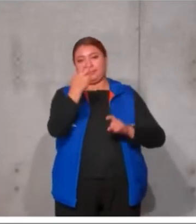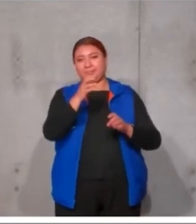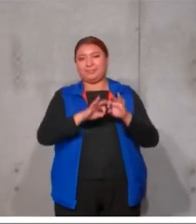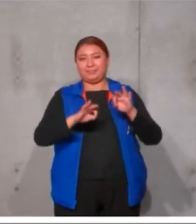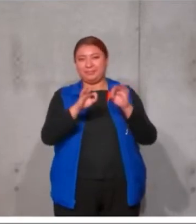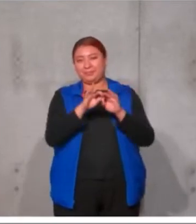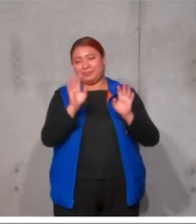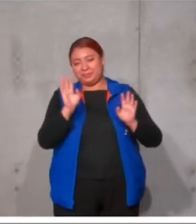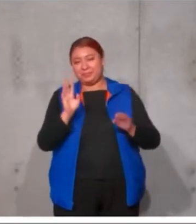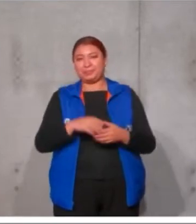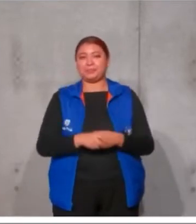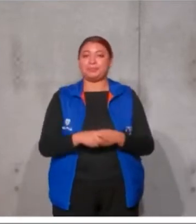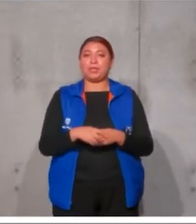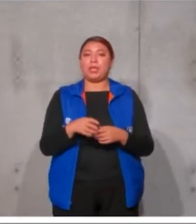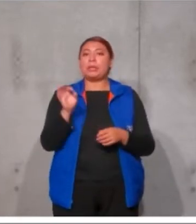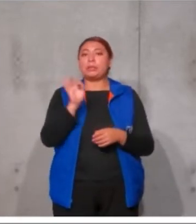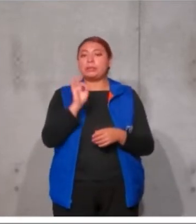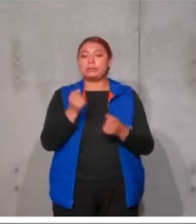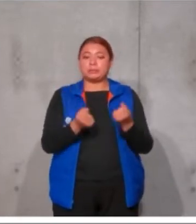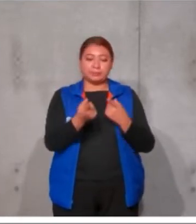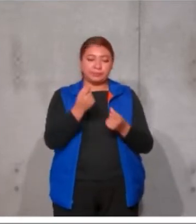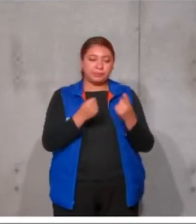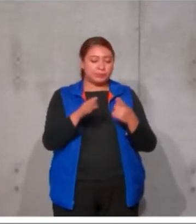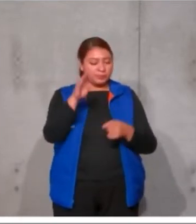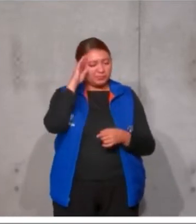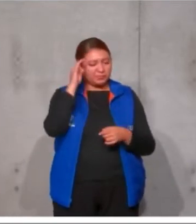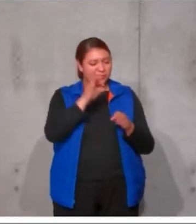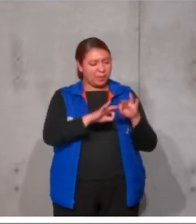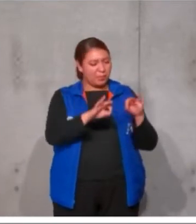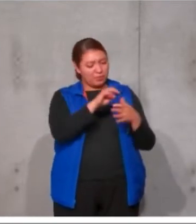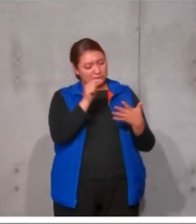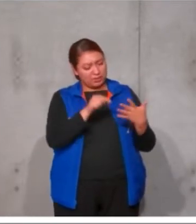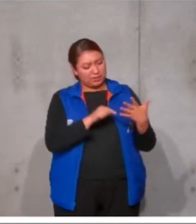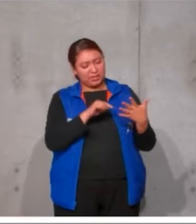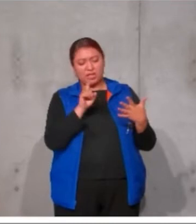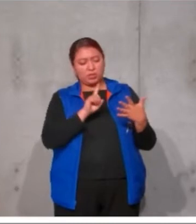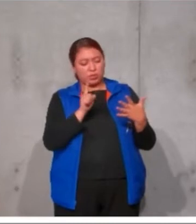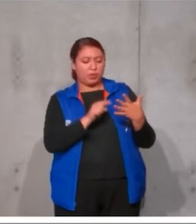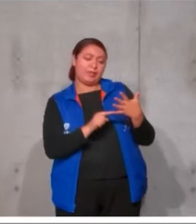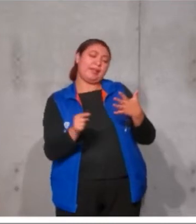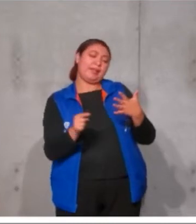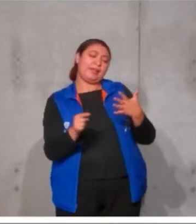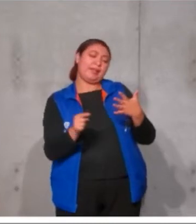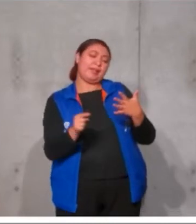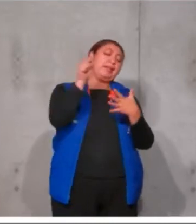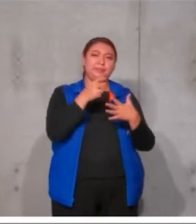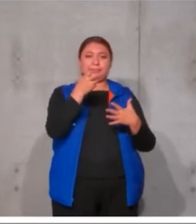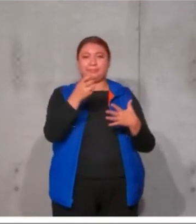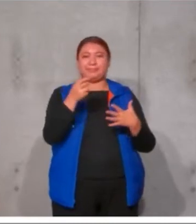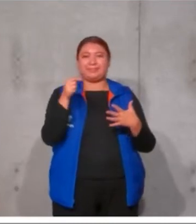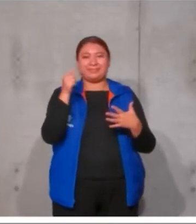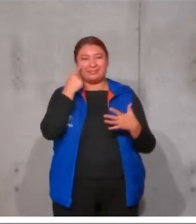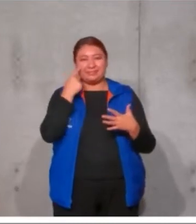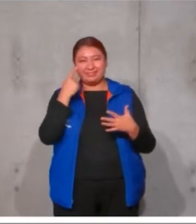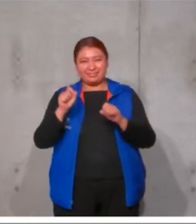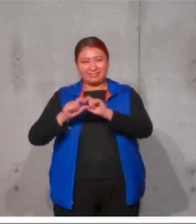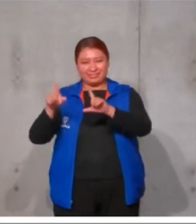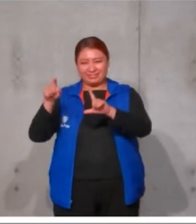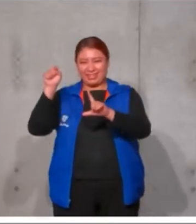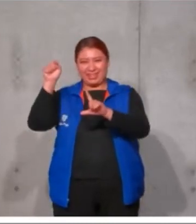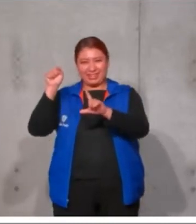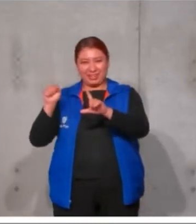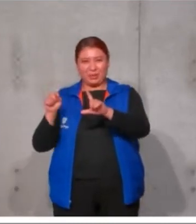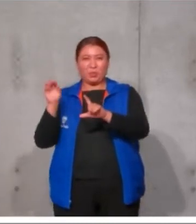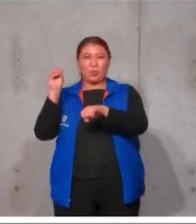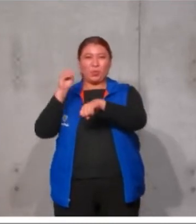interés, puede ser que para ellos no tengan la misma relevancia e importancia. Vean, por ejemplo, aquí en esta tablita que les